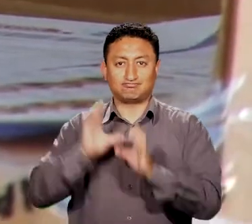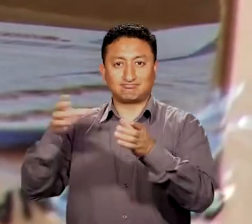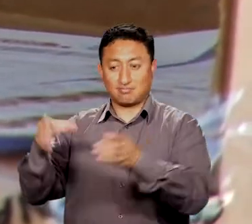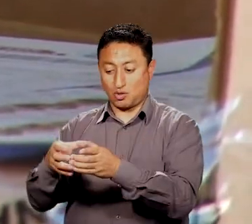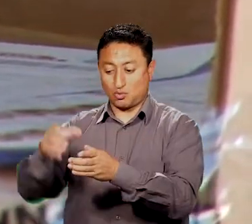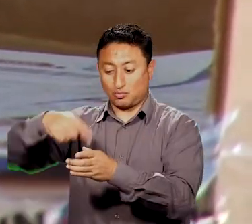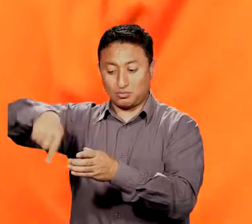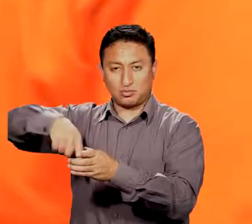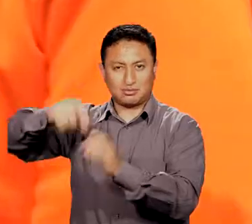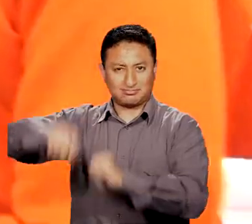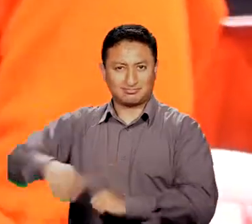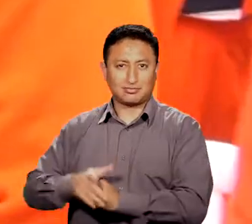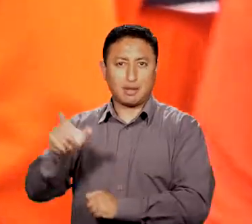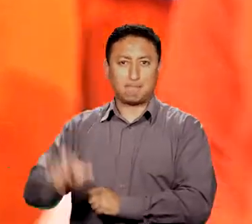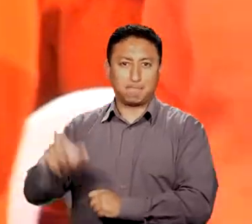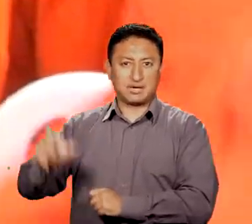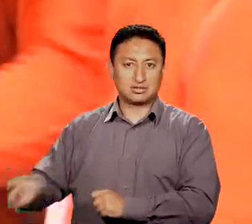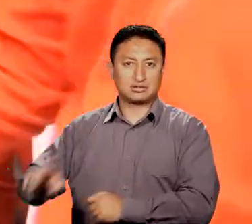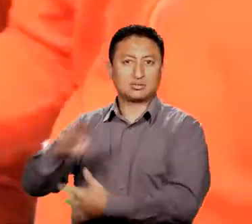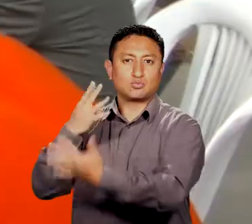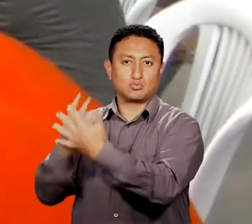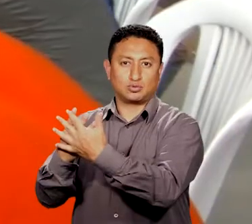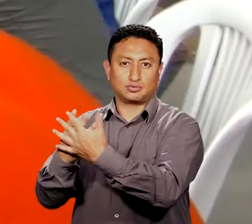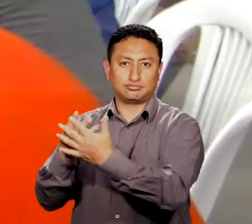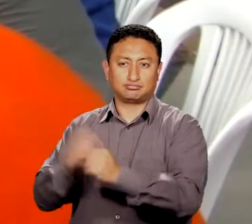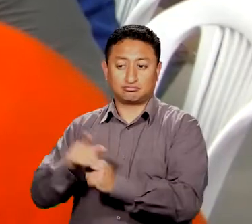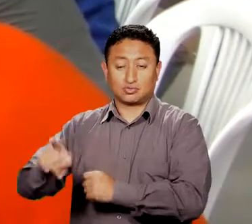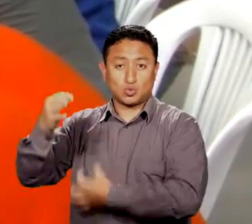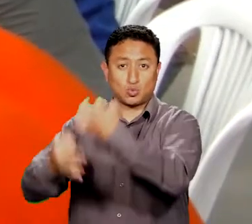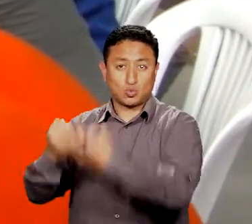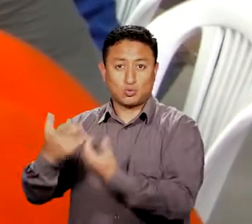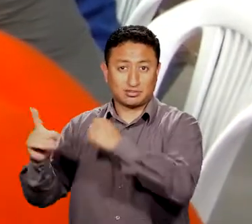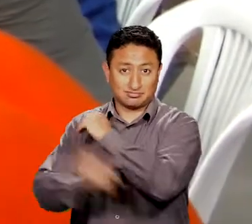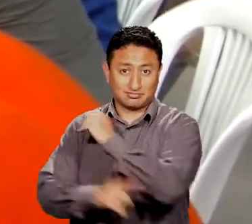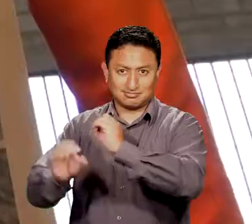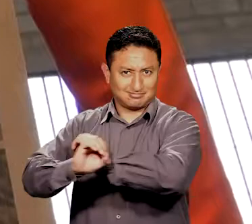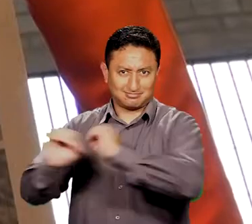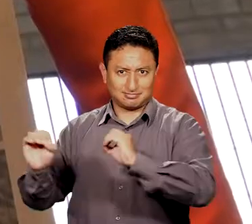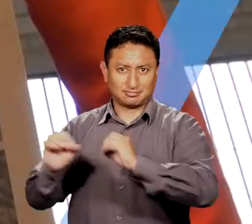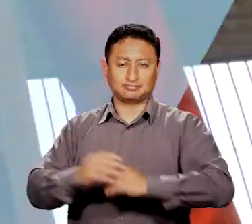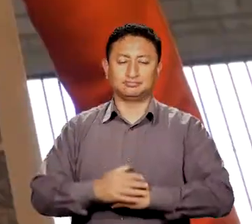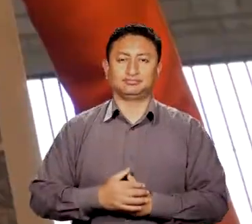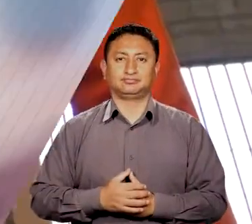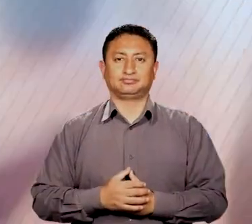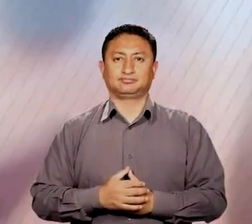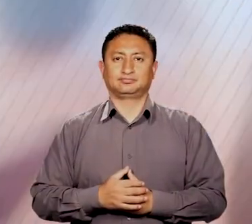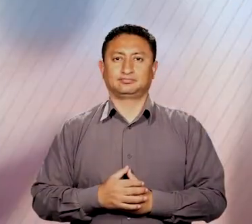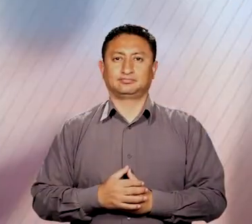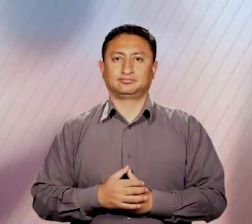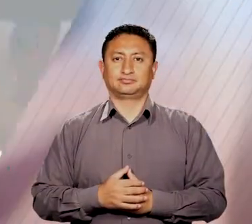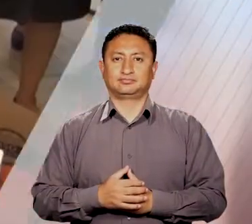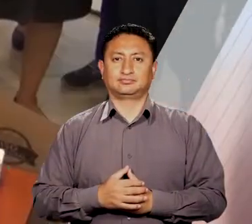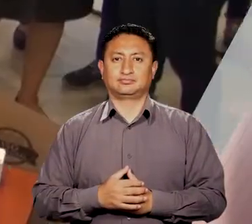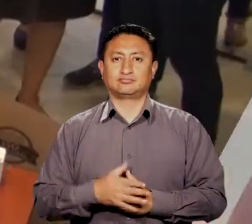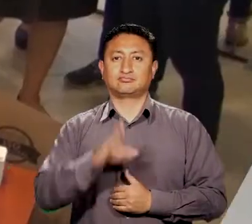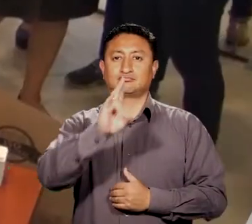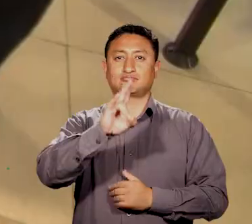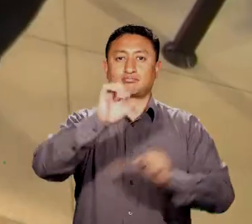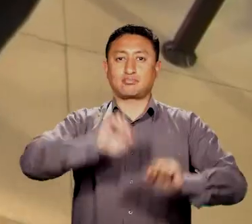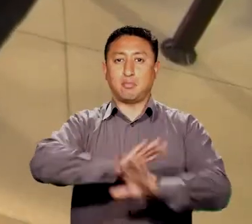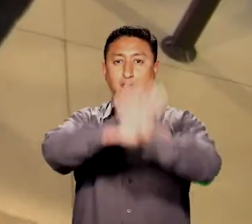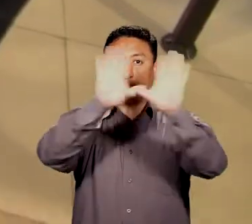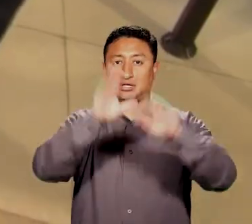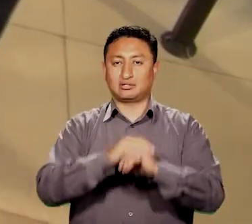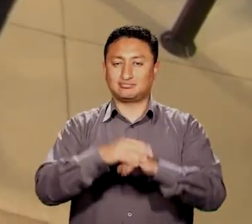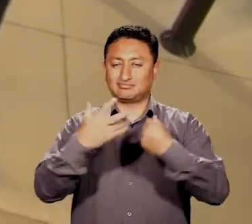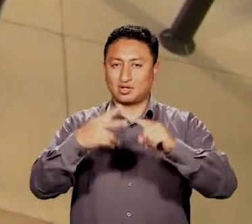de esos casos es el de las personas privadas de la libertad sin sentencia condenatoria ejecutoriada. Desde las 7 de la